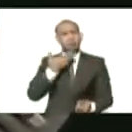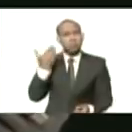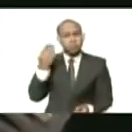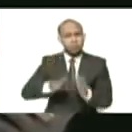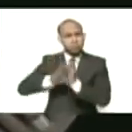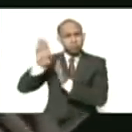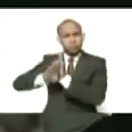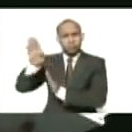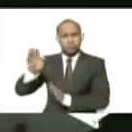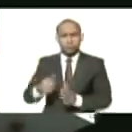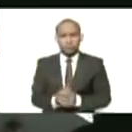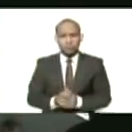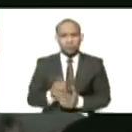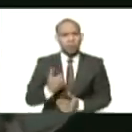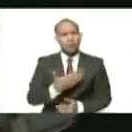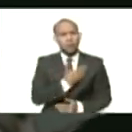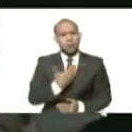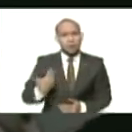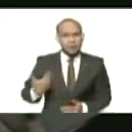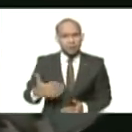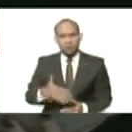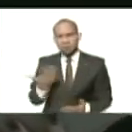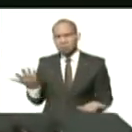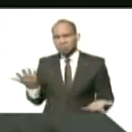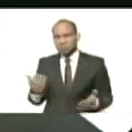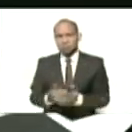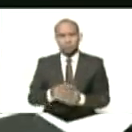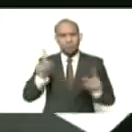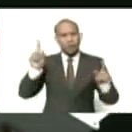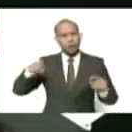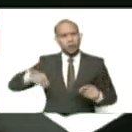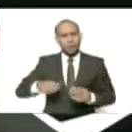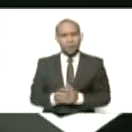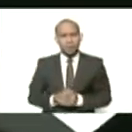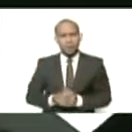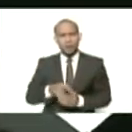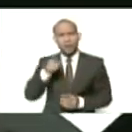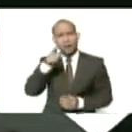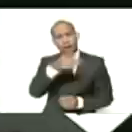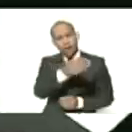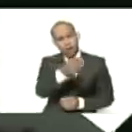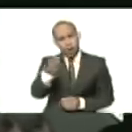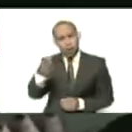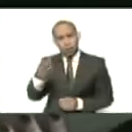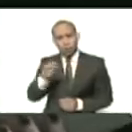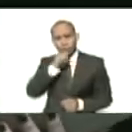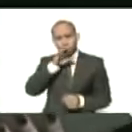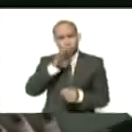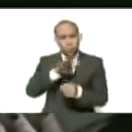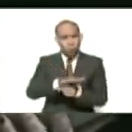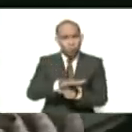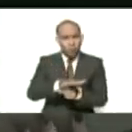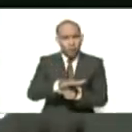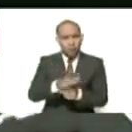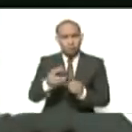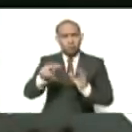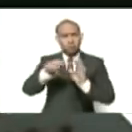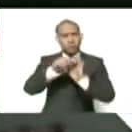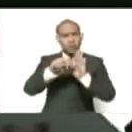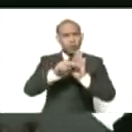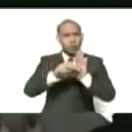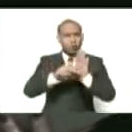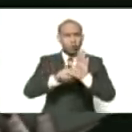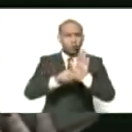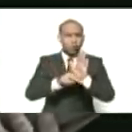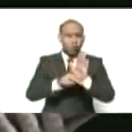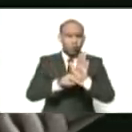Okay. Quisiéramos que también ellos cumplieran con las